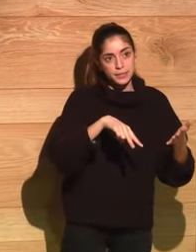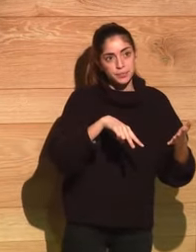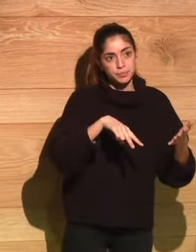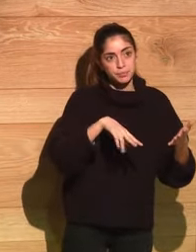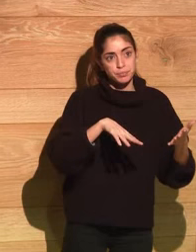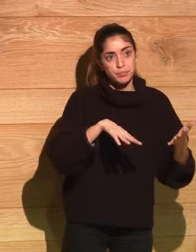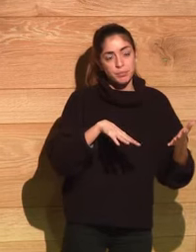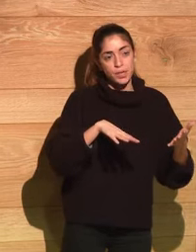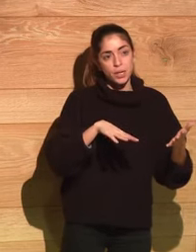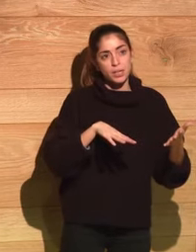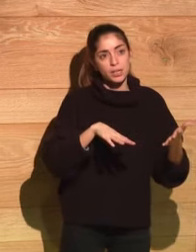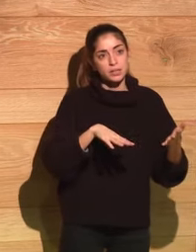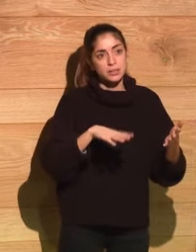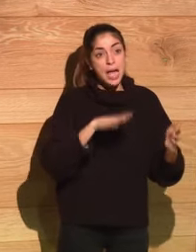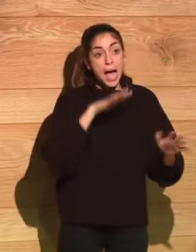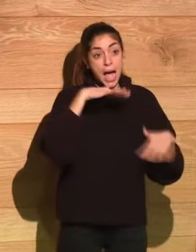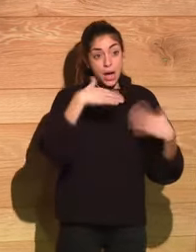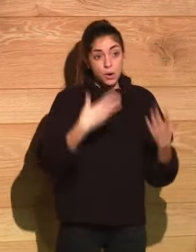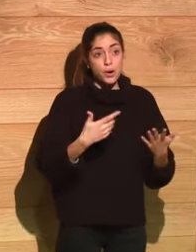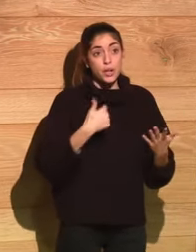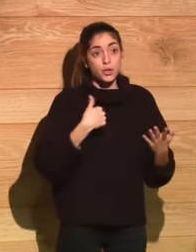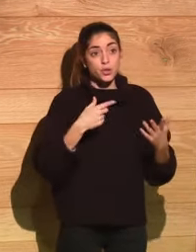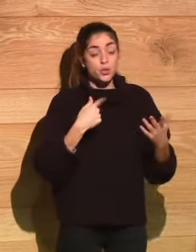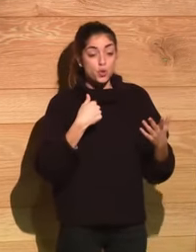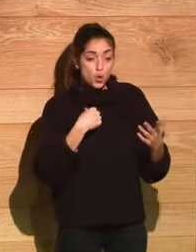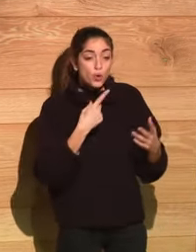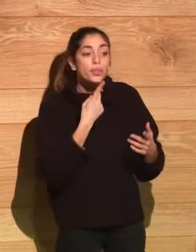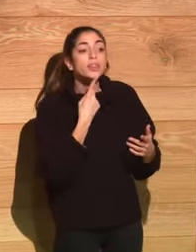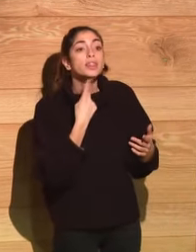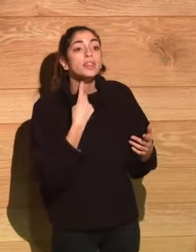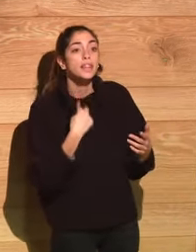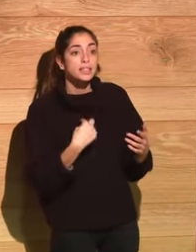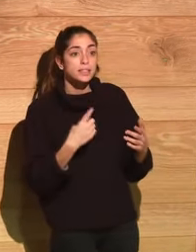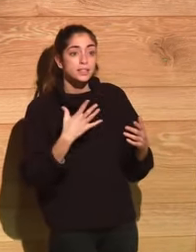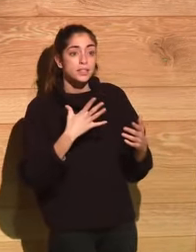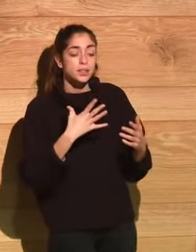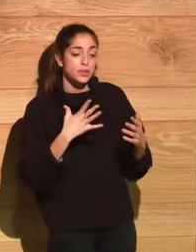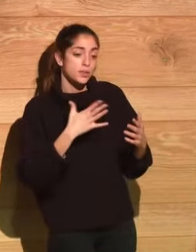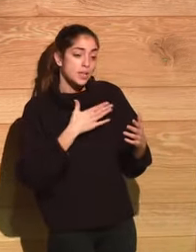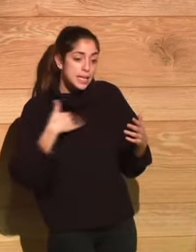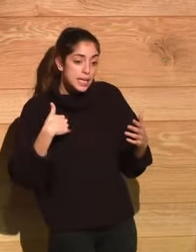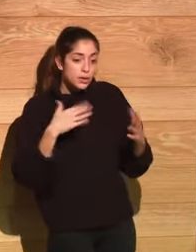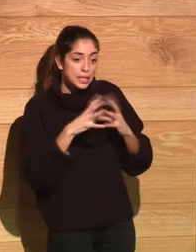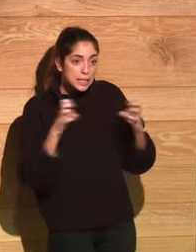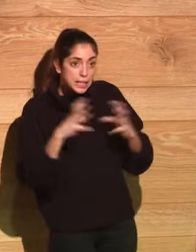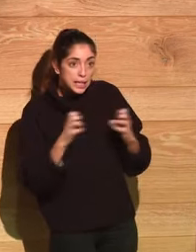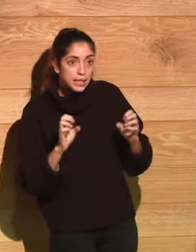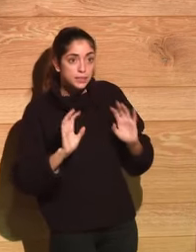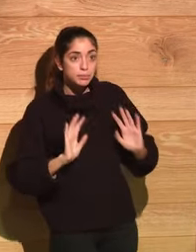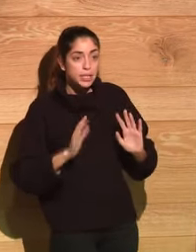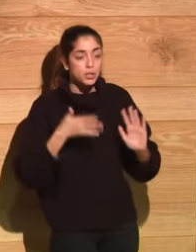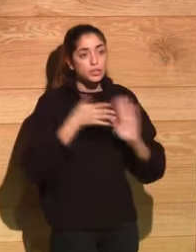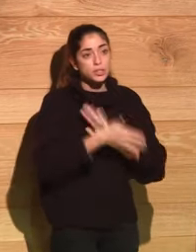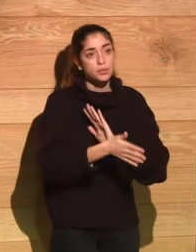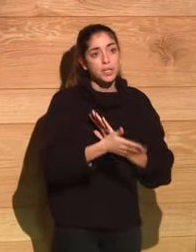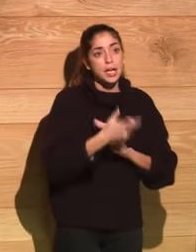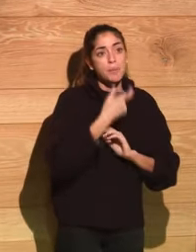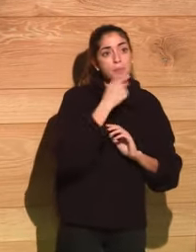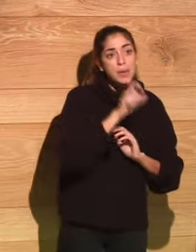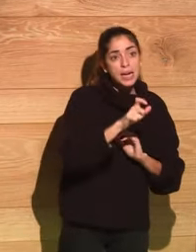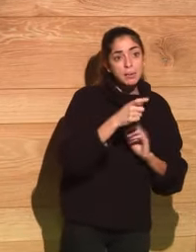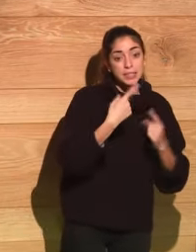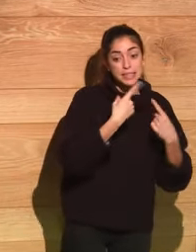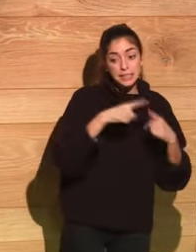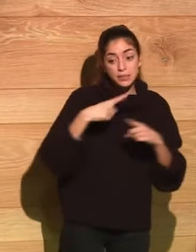de Jean-Luc Nancy. Dice: ahora yo deseo. ¿Qué quiere decir esto? Podemos decir que si existen palabras diferentes es